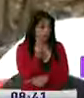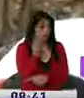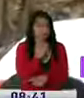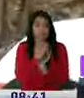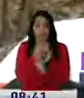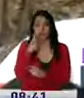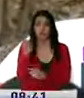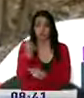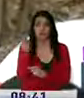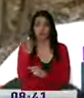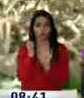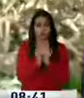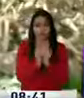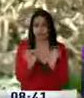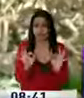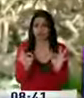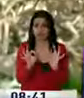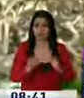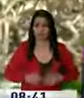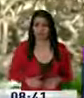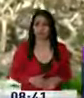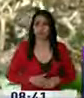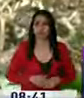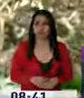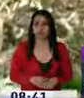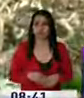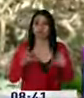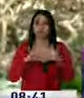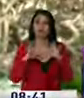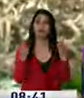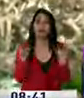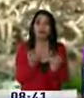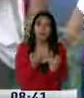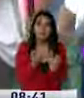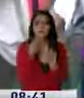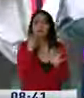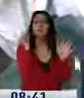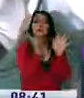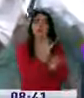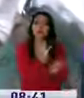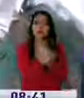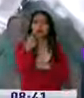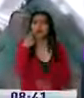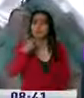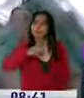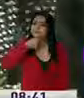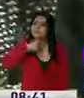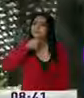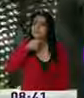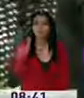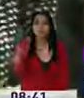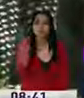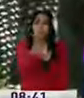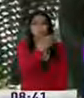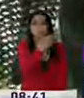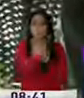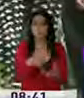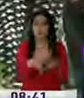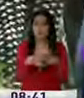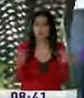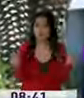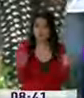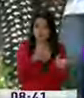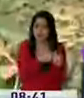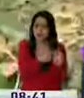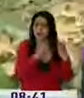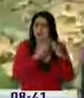estaba solito, no anda con nadie más. Familiares habrían denunciado la desaparición del adulto mayor, quien vive por el